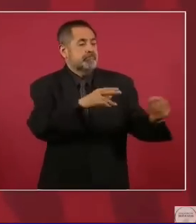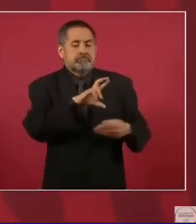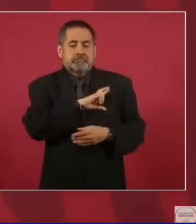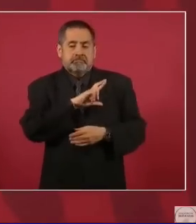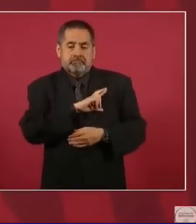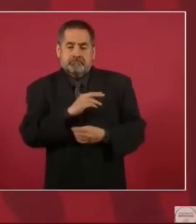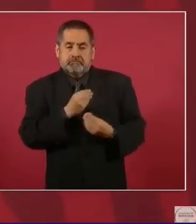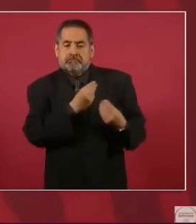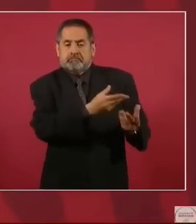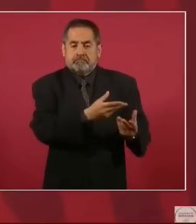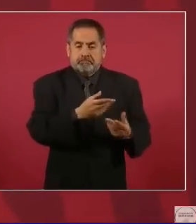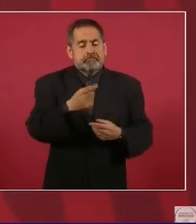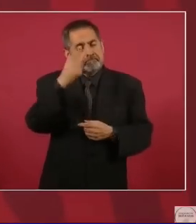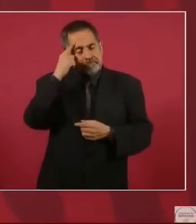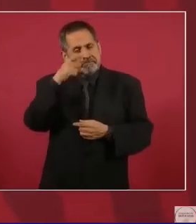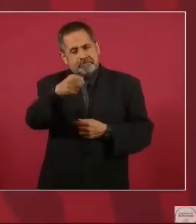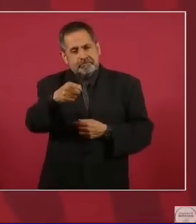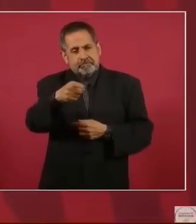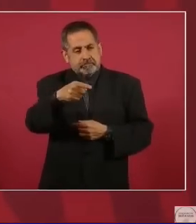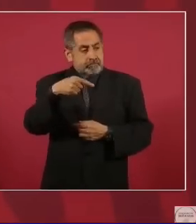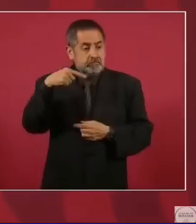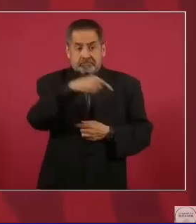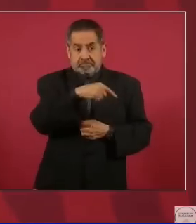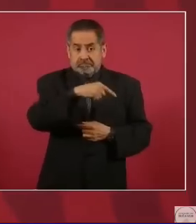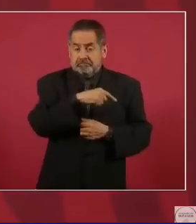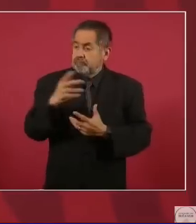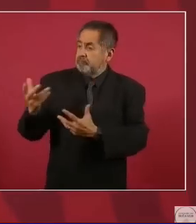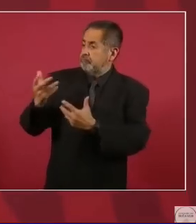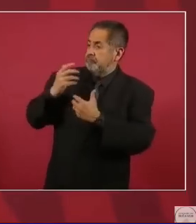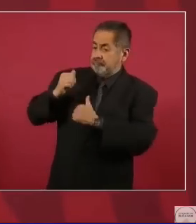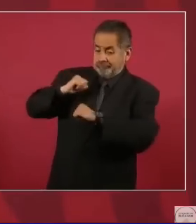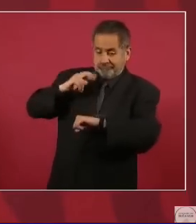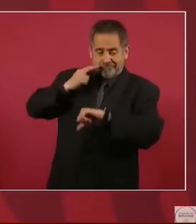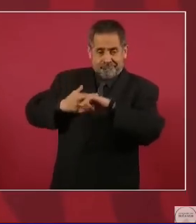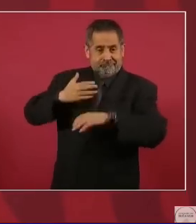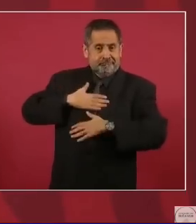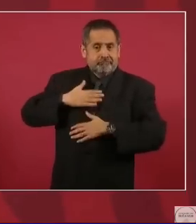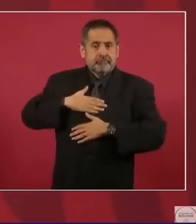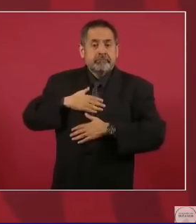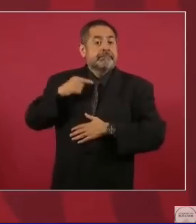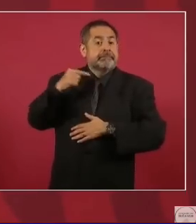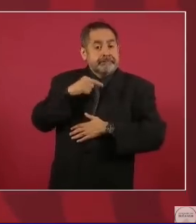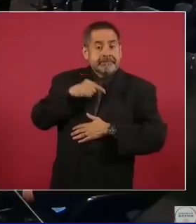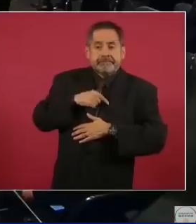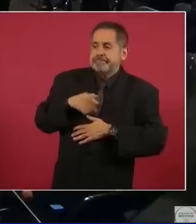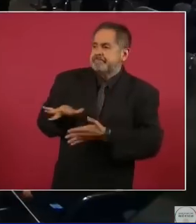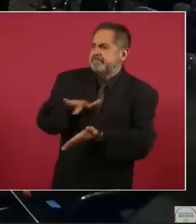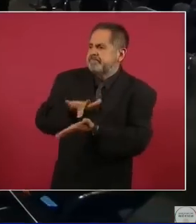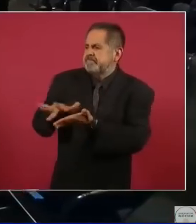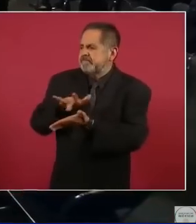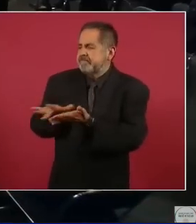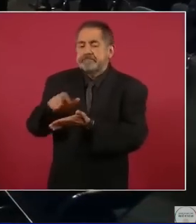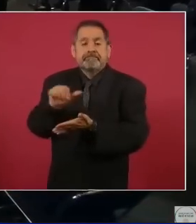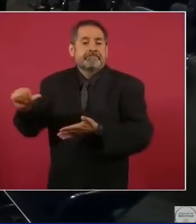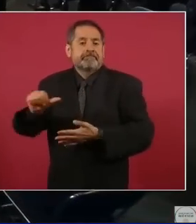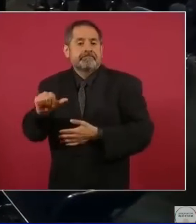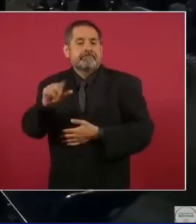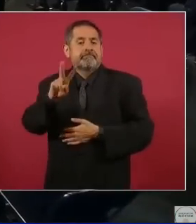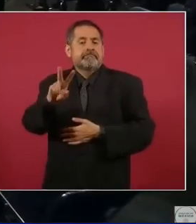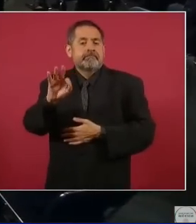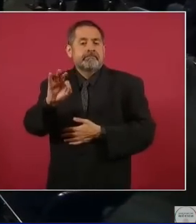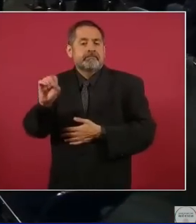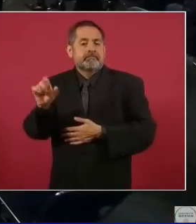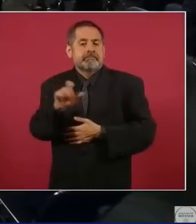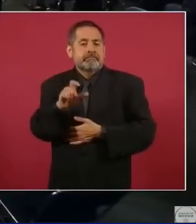el que se quedó con Mexicana le ayudó a Fox en su campaña.